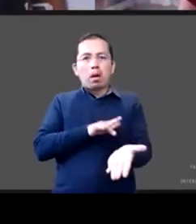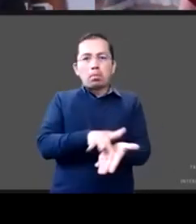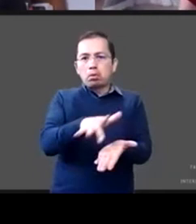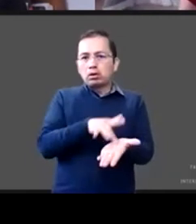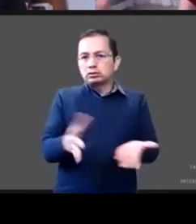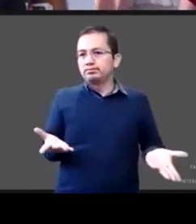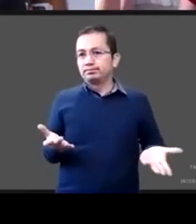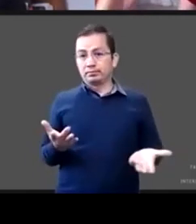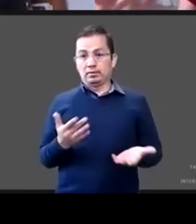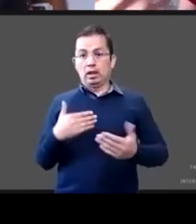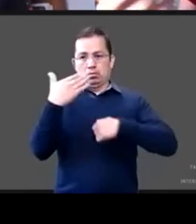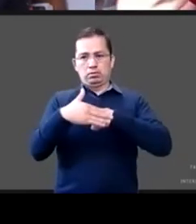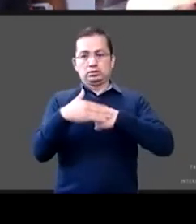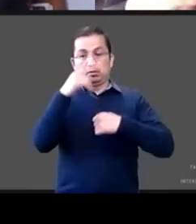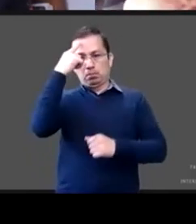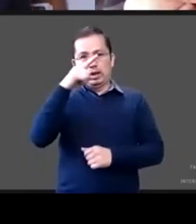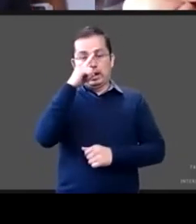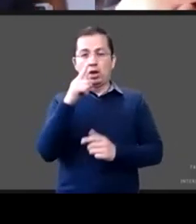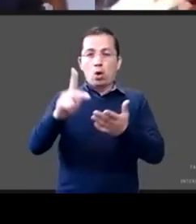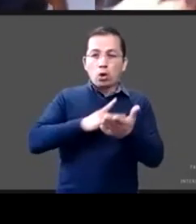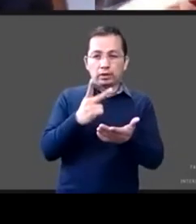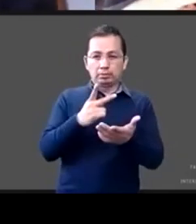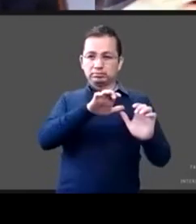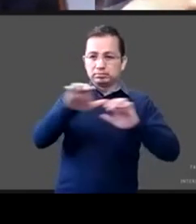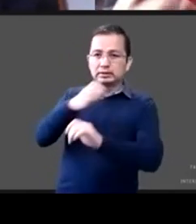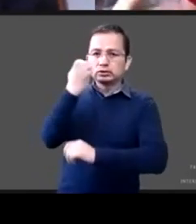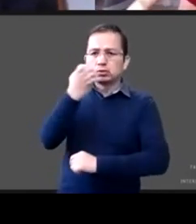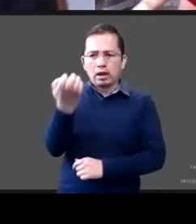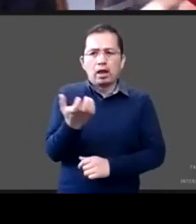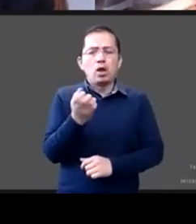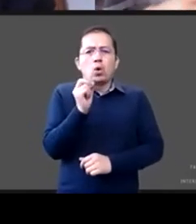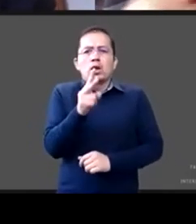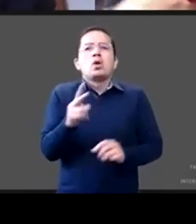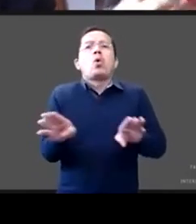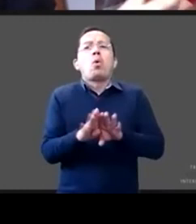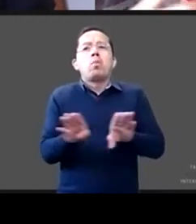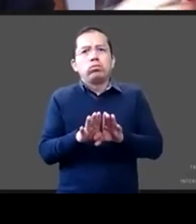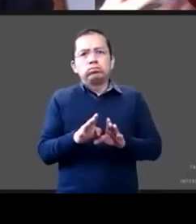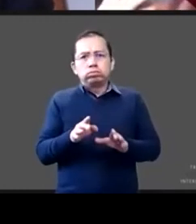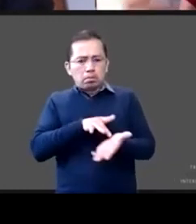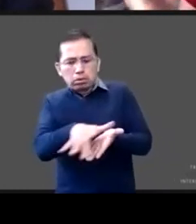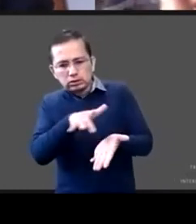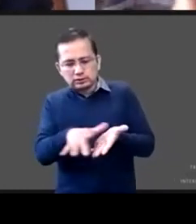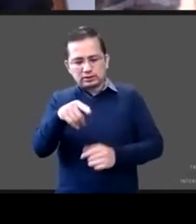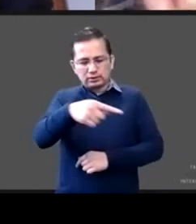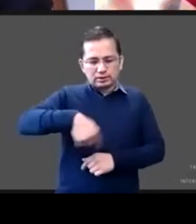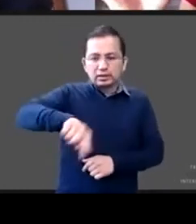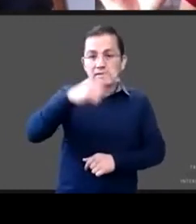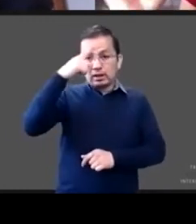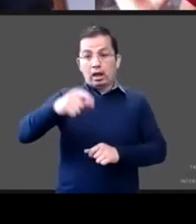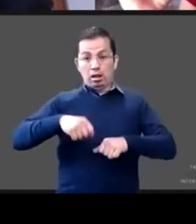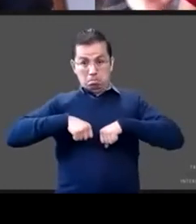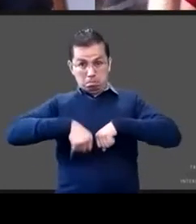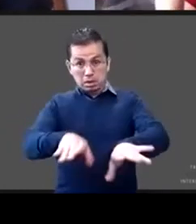a la escuela no se sientan solos, desorientados, aislados y deprimidos? O sea, eso es